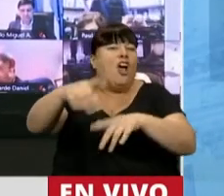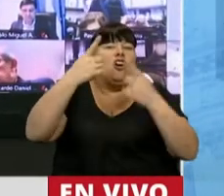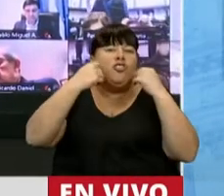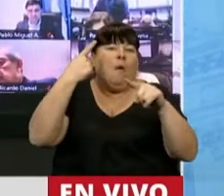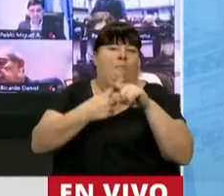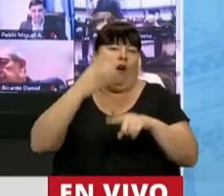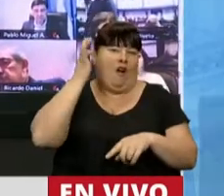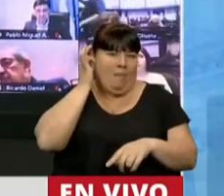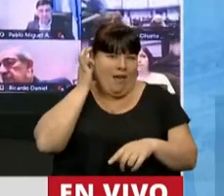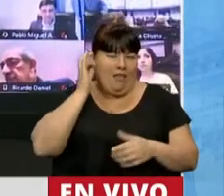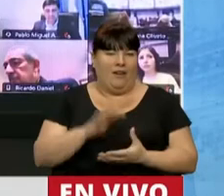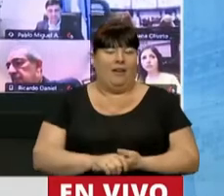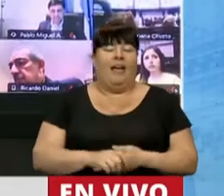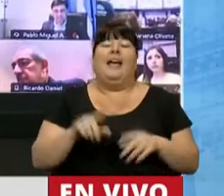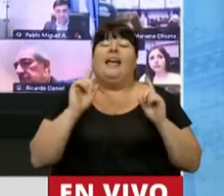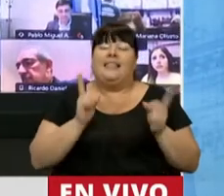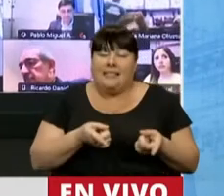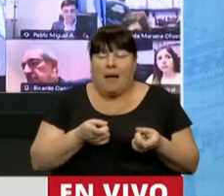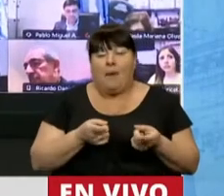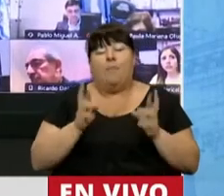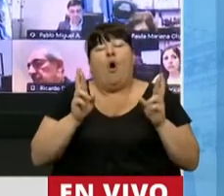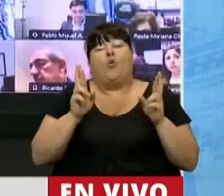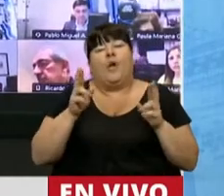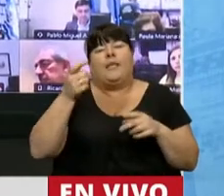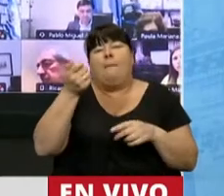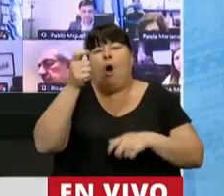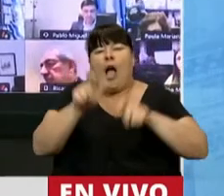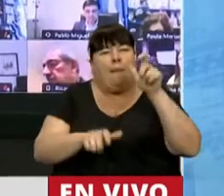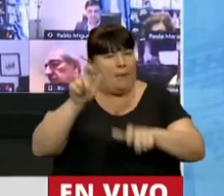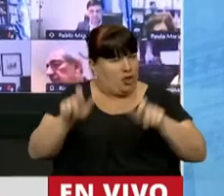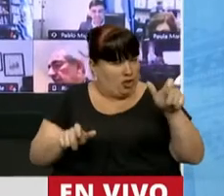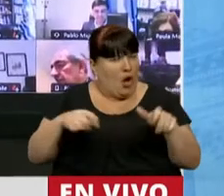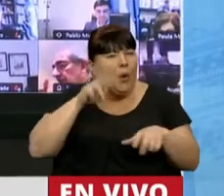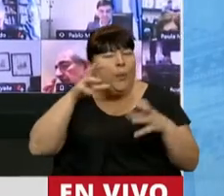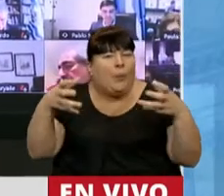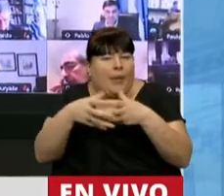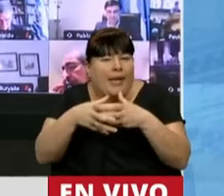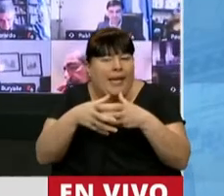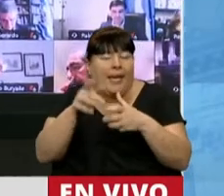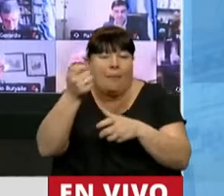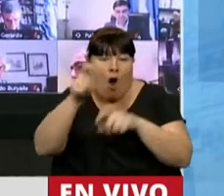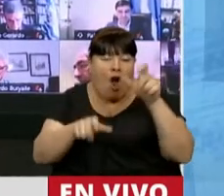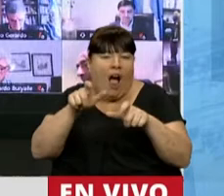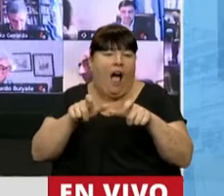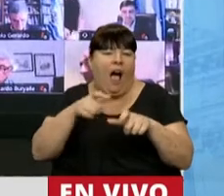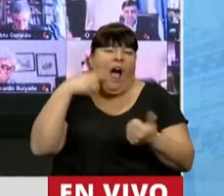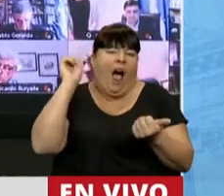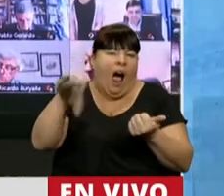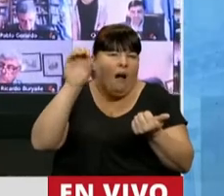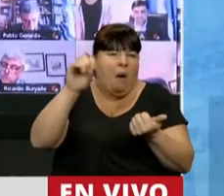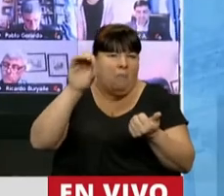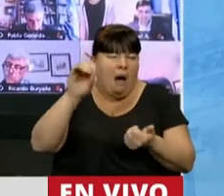Diego. Y también, por suerte, minoritariamente, vi un grupo de personas que lo